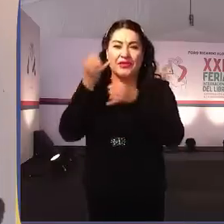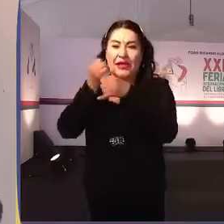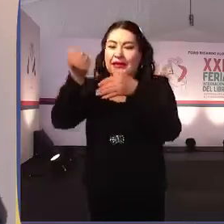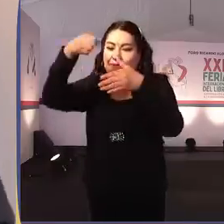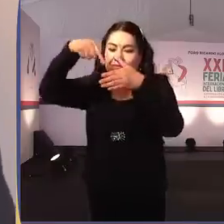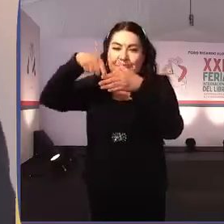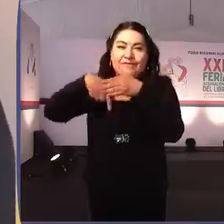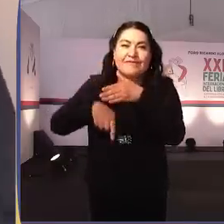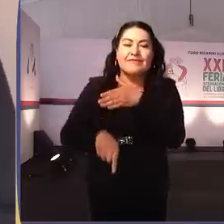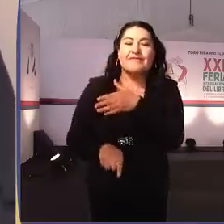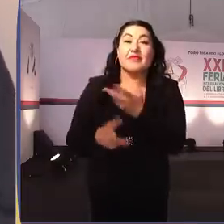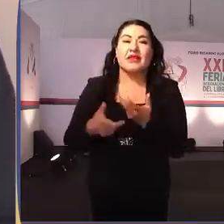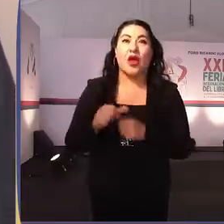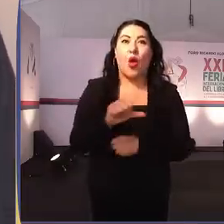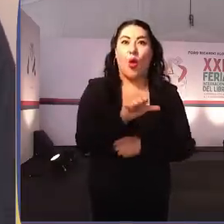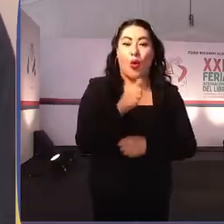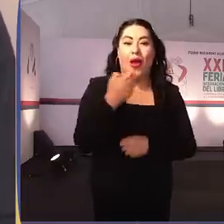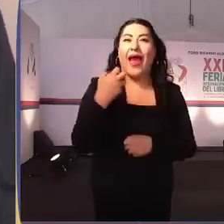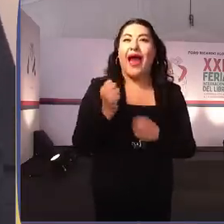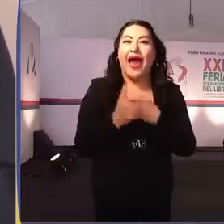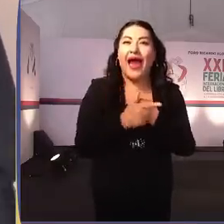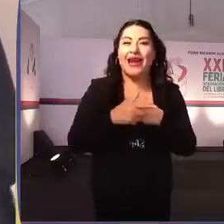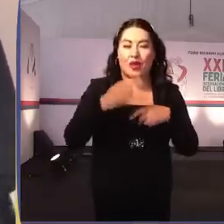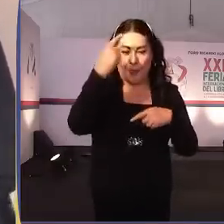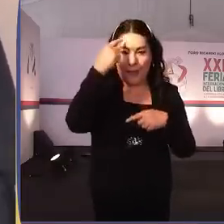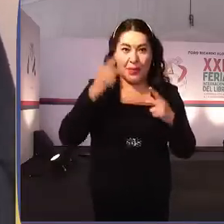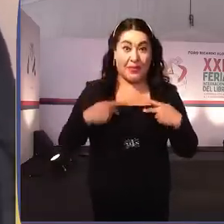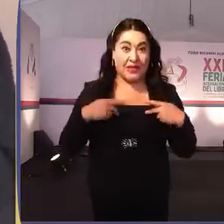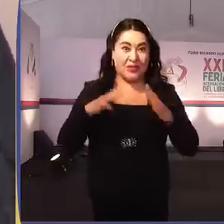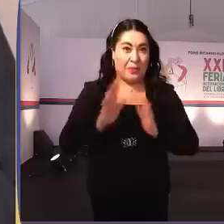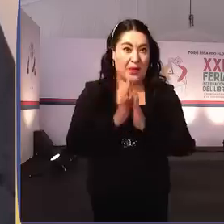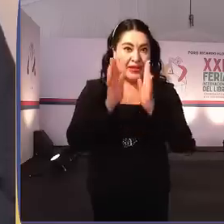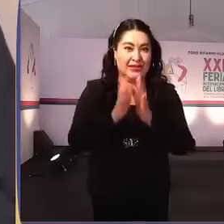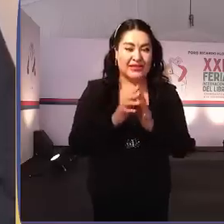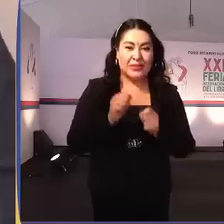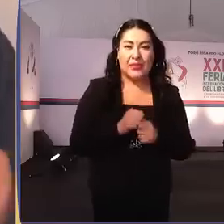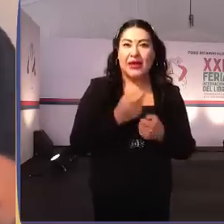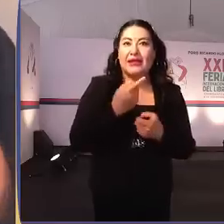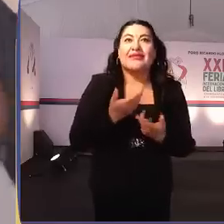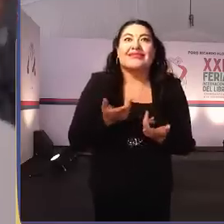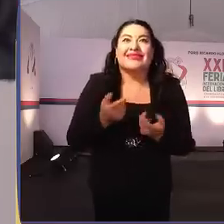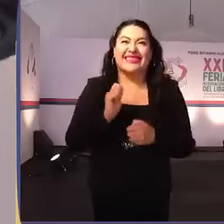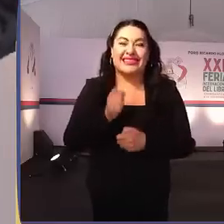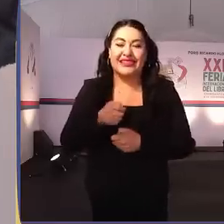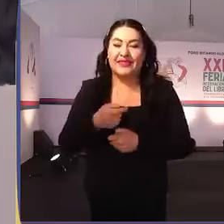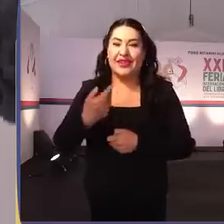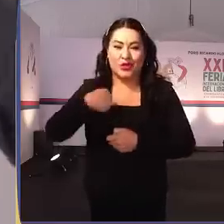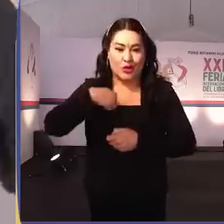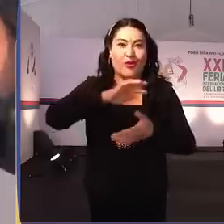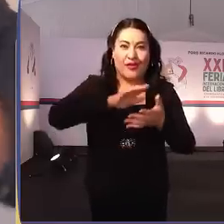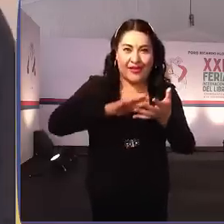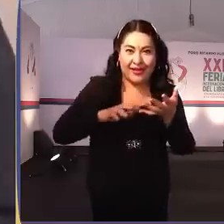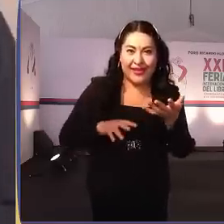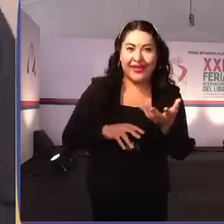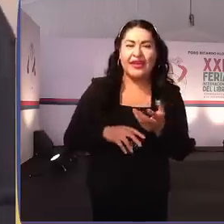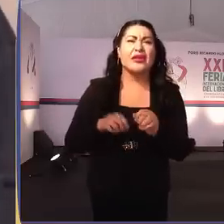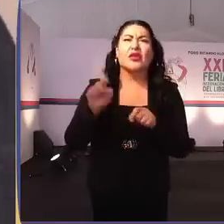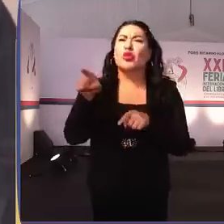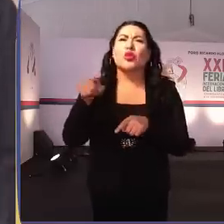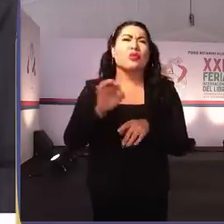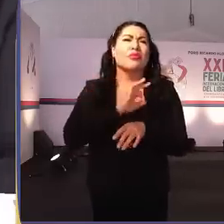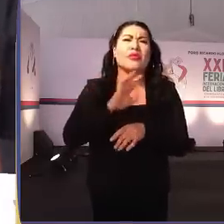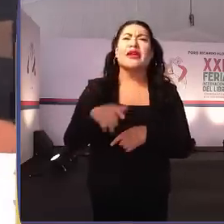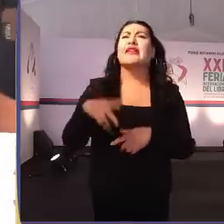acto democrático en este planeta, es mientras lees, eres otro. Serás un adolescente de Nesa en